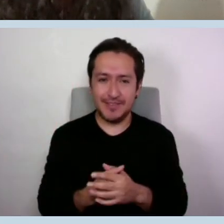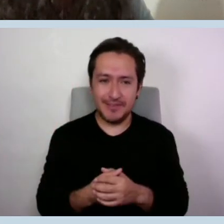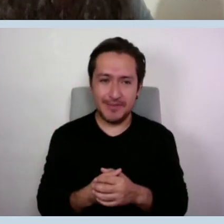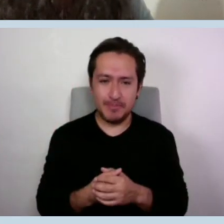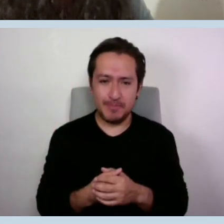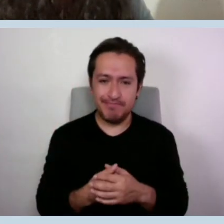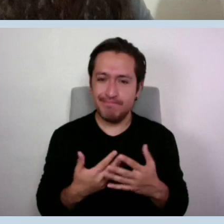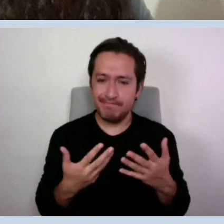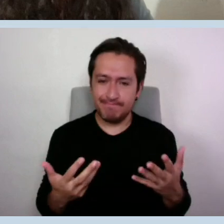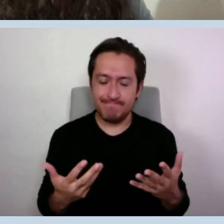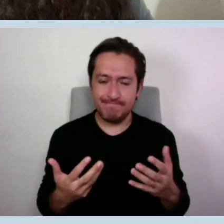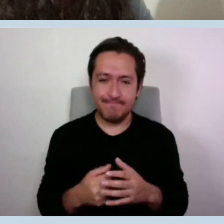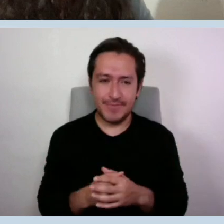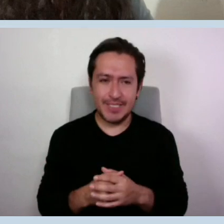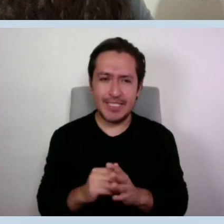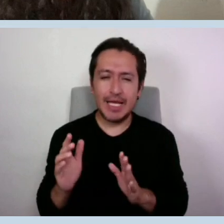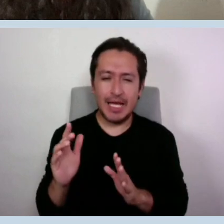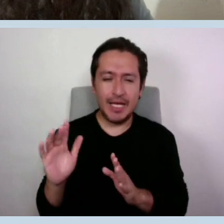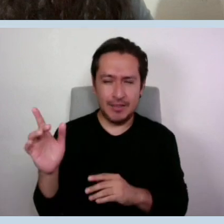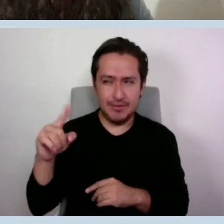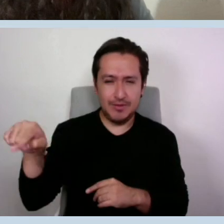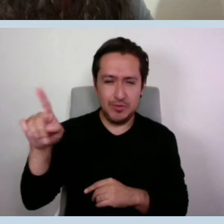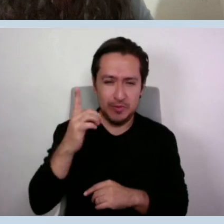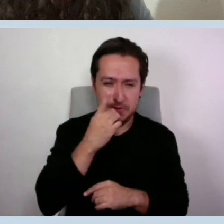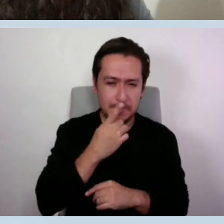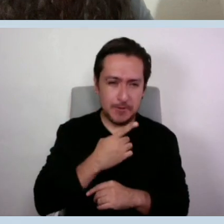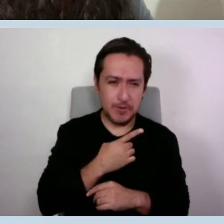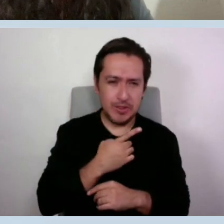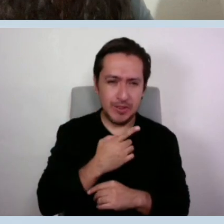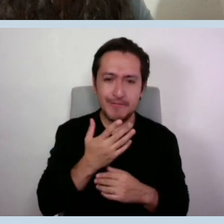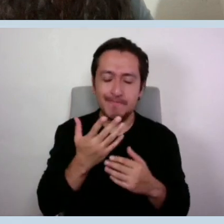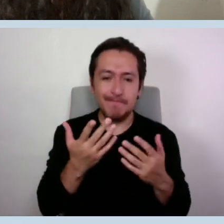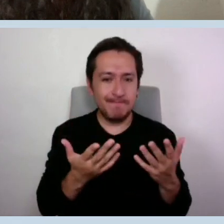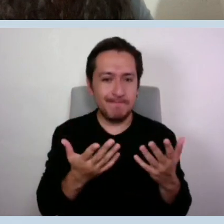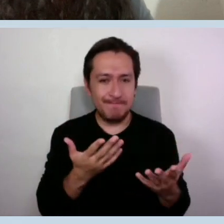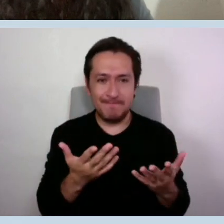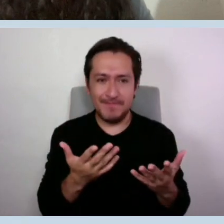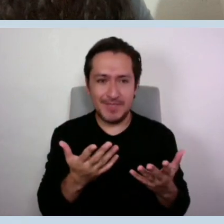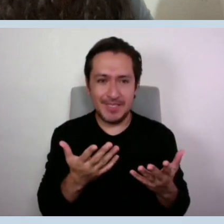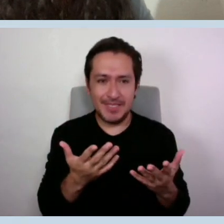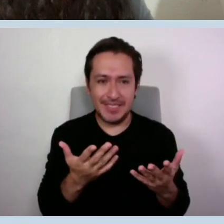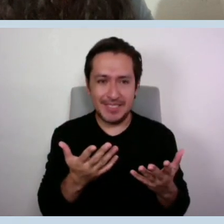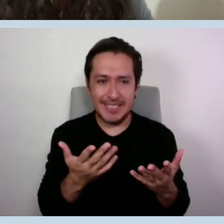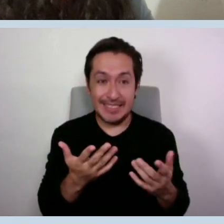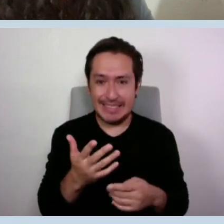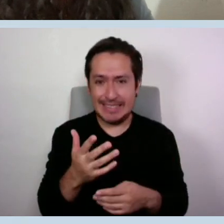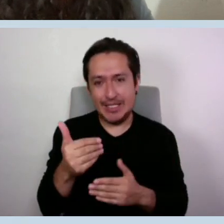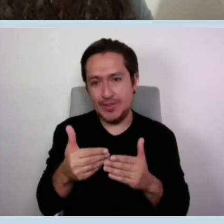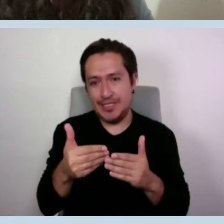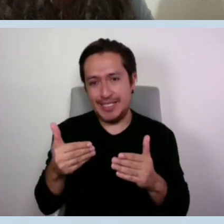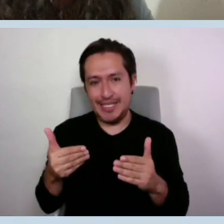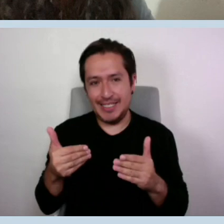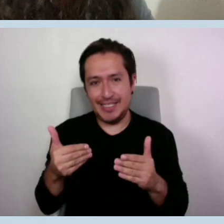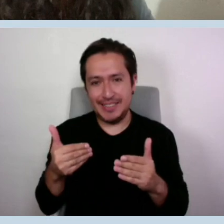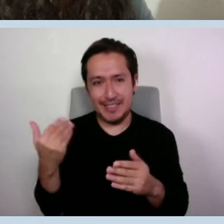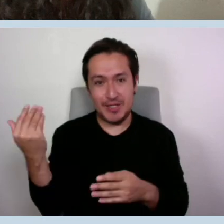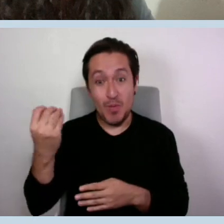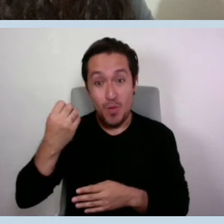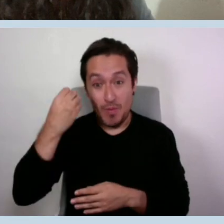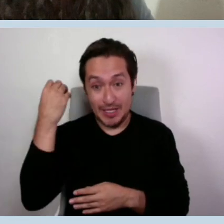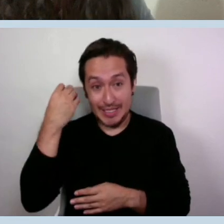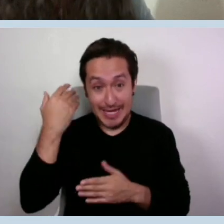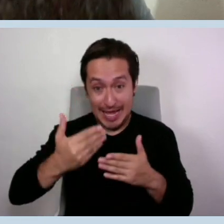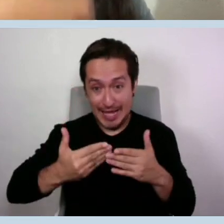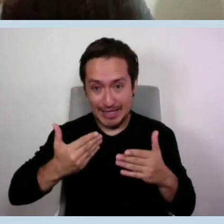entonces pues ya nos dijeron Ay pues es que noes no han hecho ninguna charla antes no y no les hemos explicado